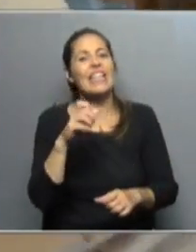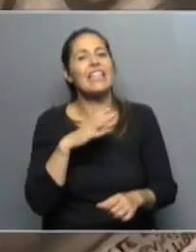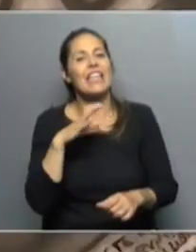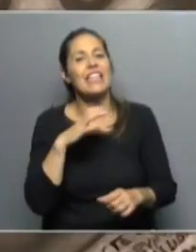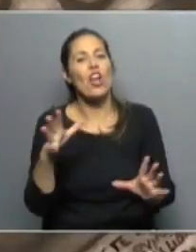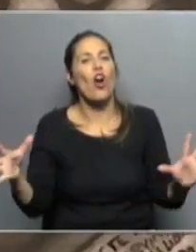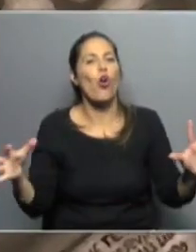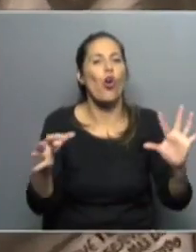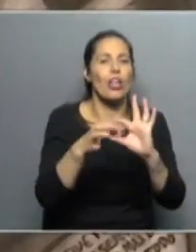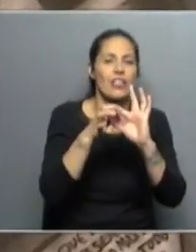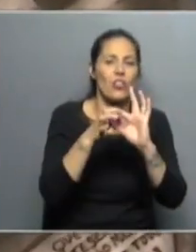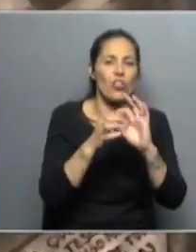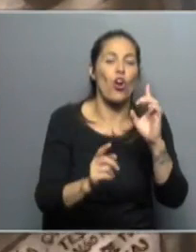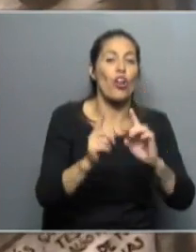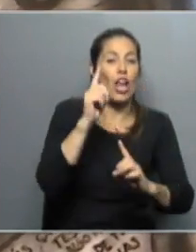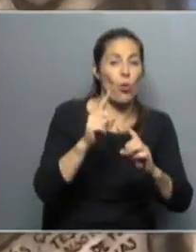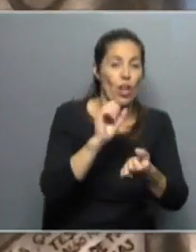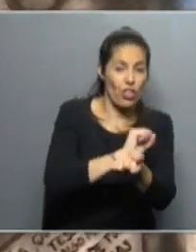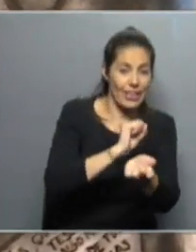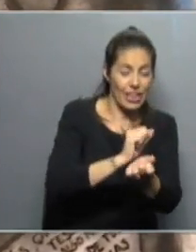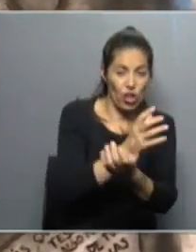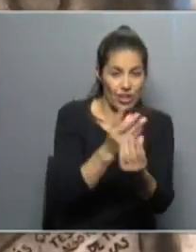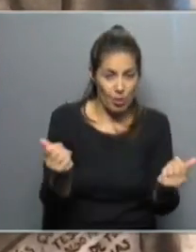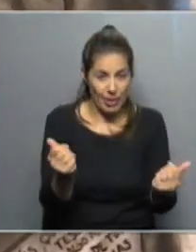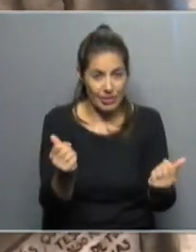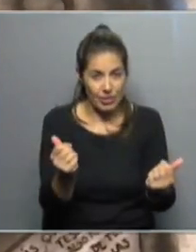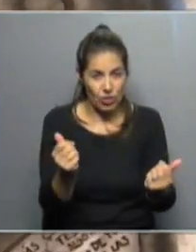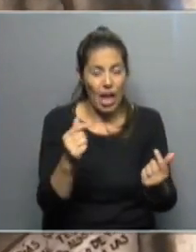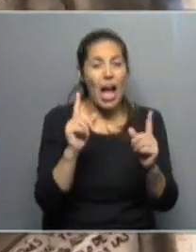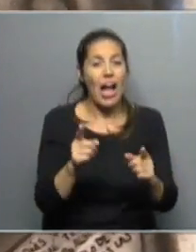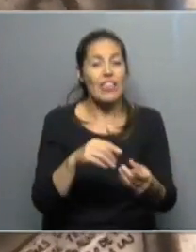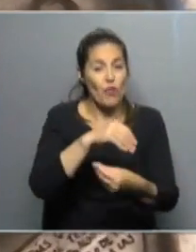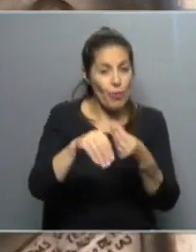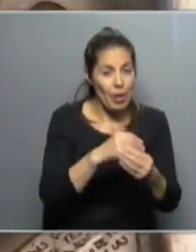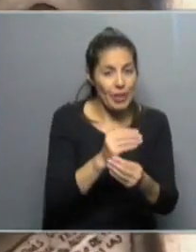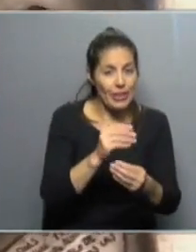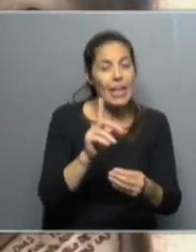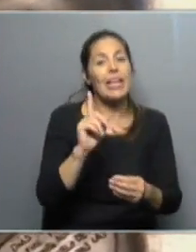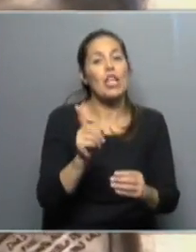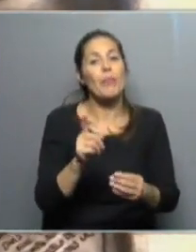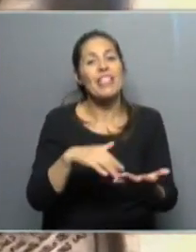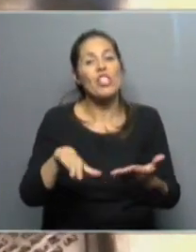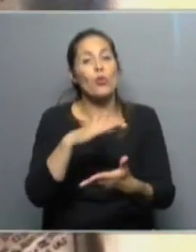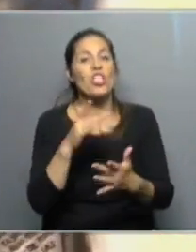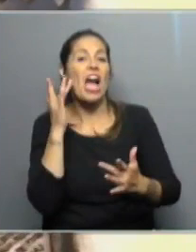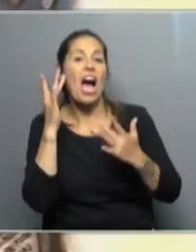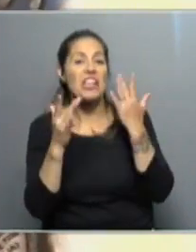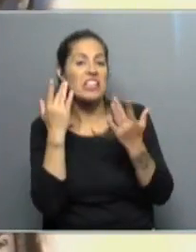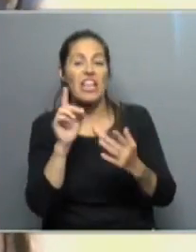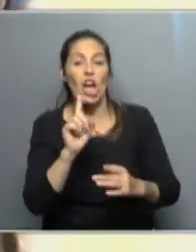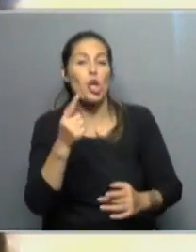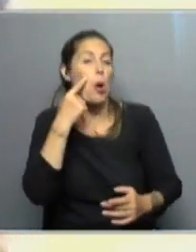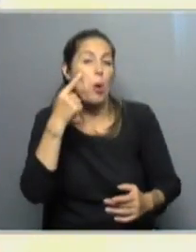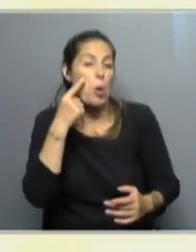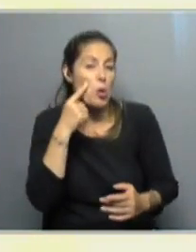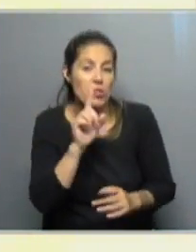una conexión incluso con algunos de los detenidos desaparecidos, hasta familiarmente, y hay también casos de artistas que no conocían